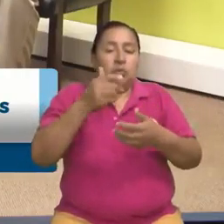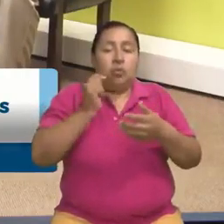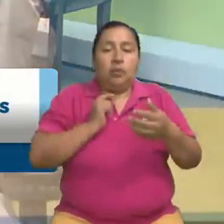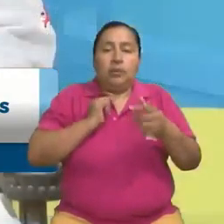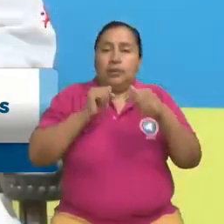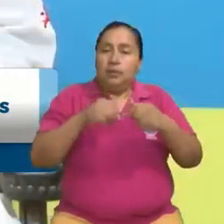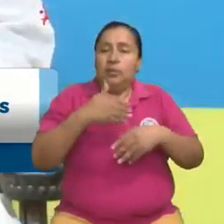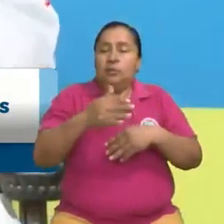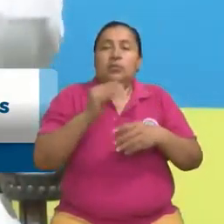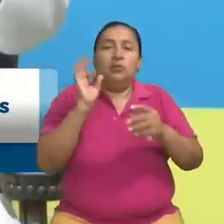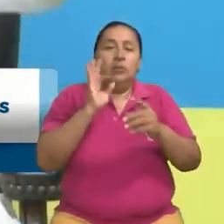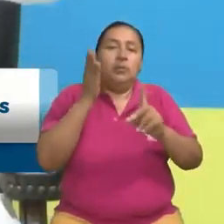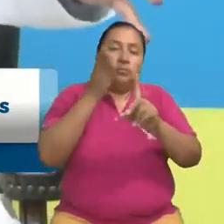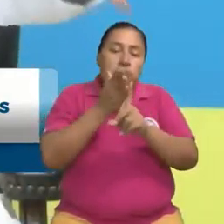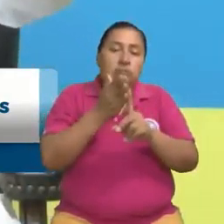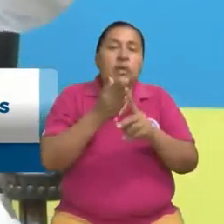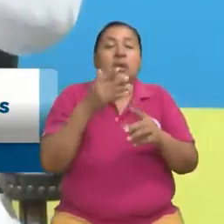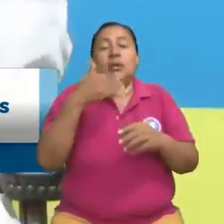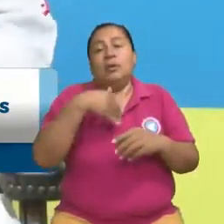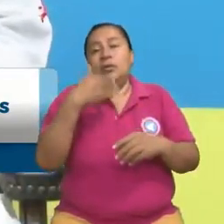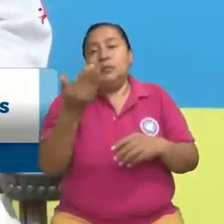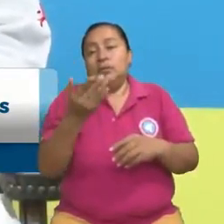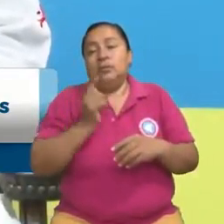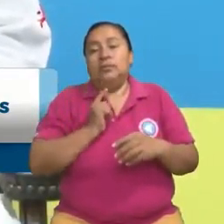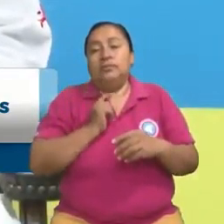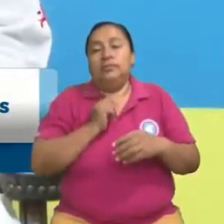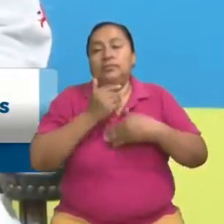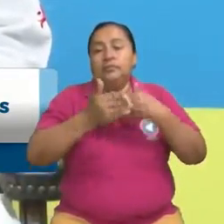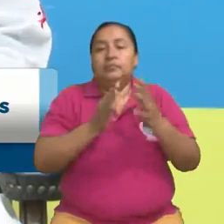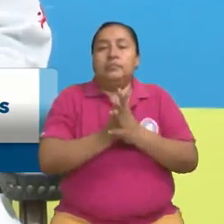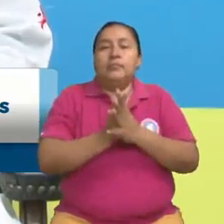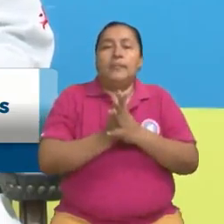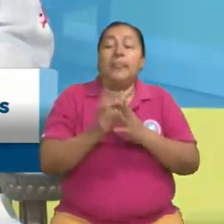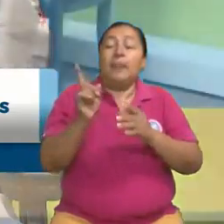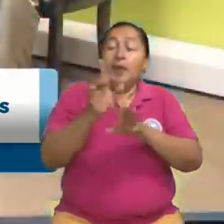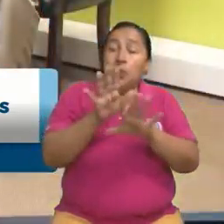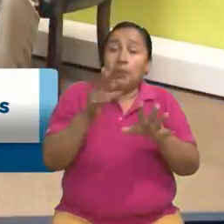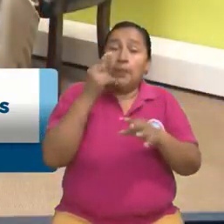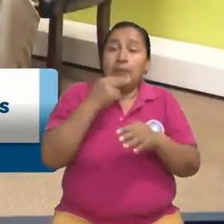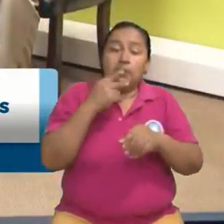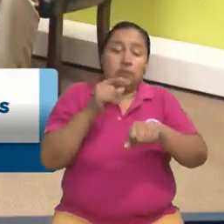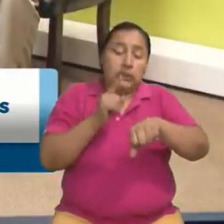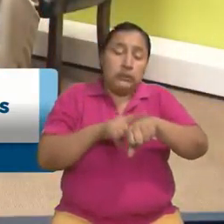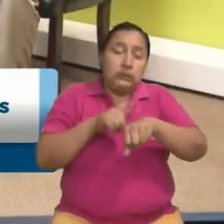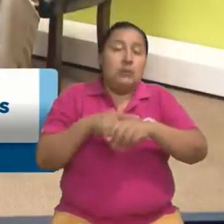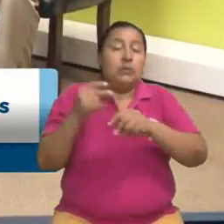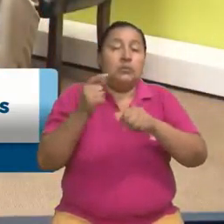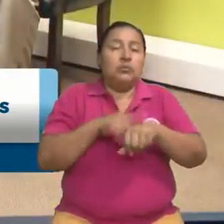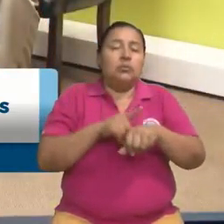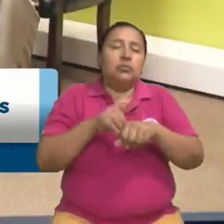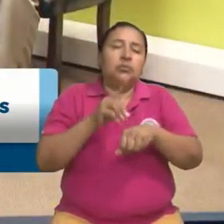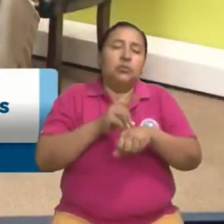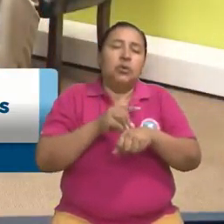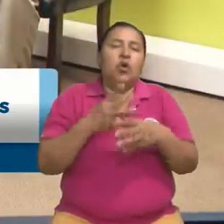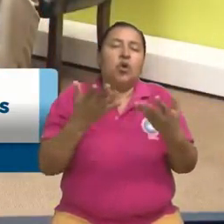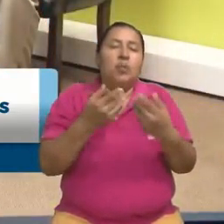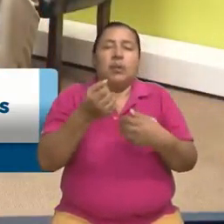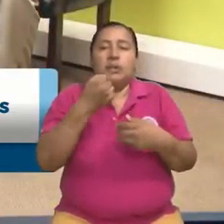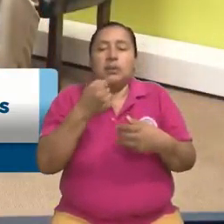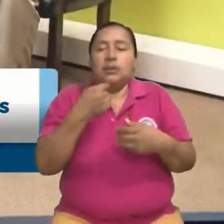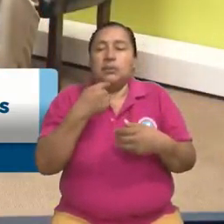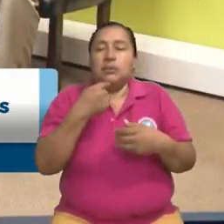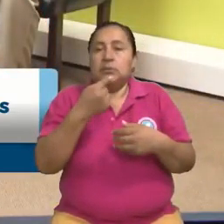tenemos en el electro. Y después el eco. La última pregunta, porque ya no está comiendo el tiempo, doctor. El tratamiento,